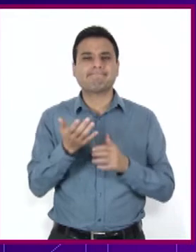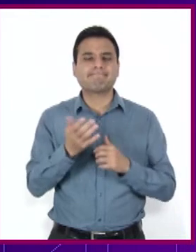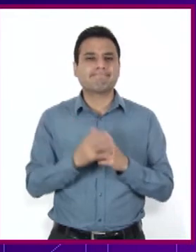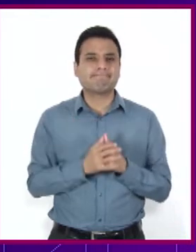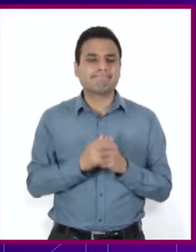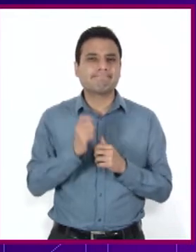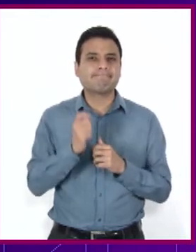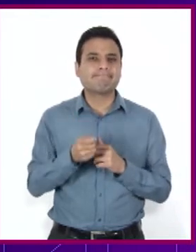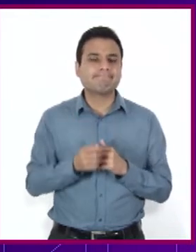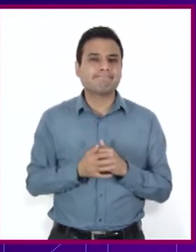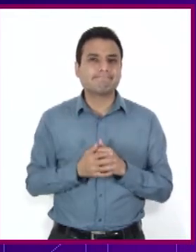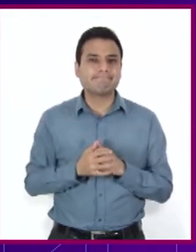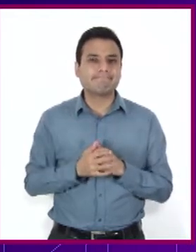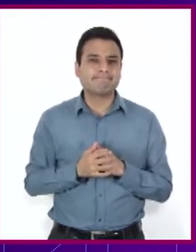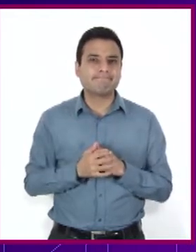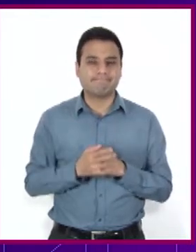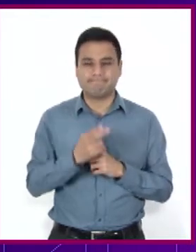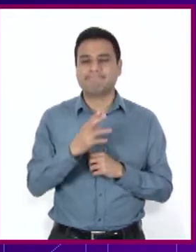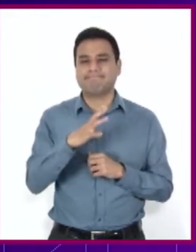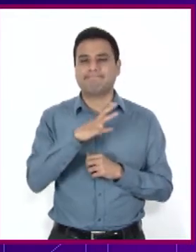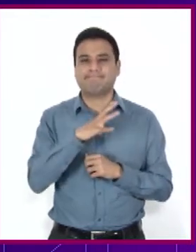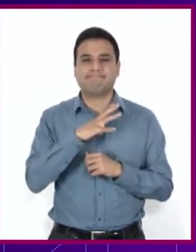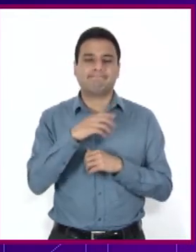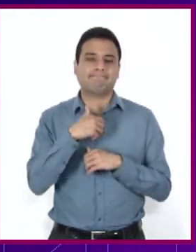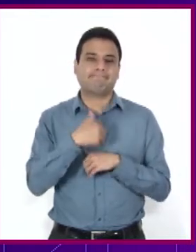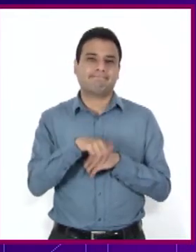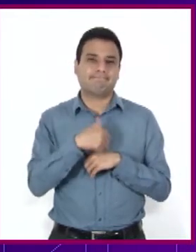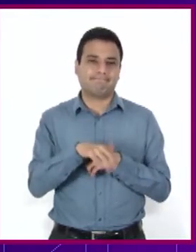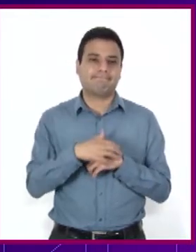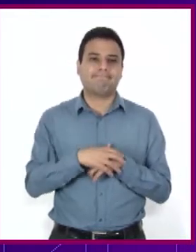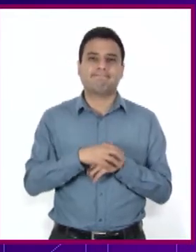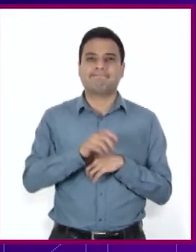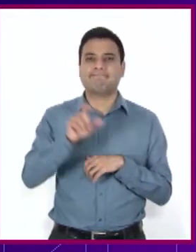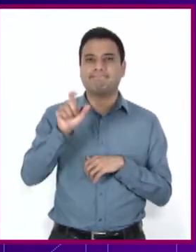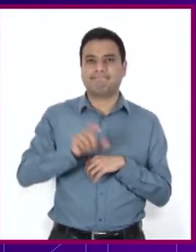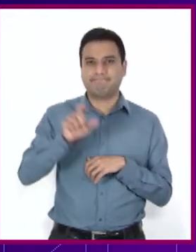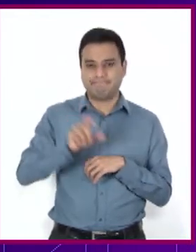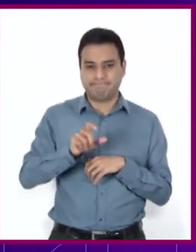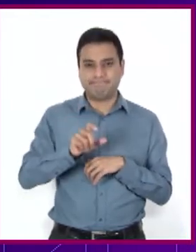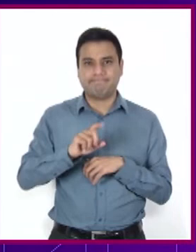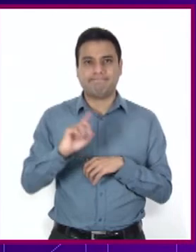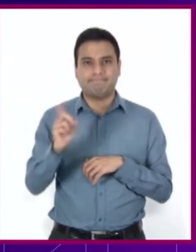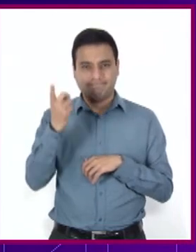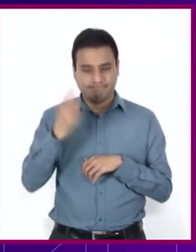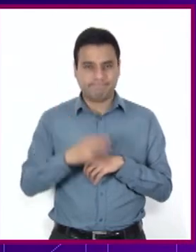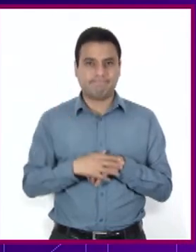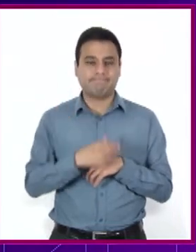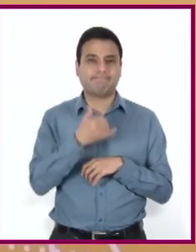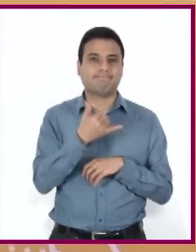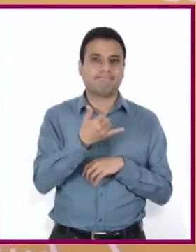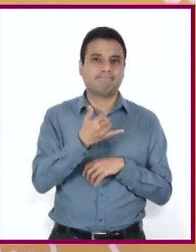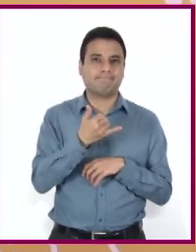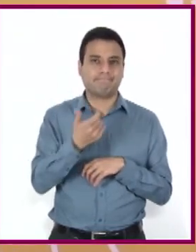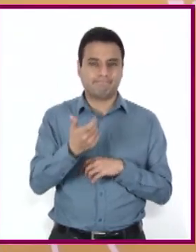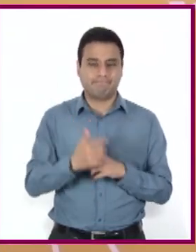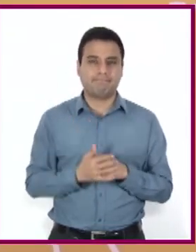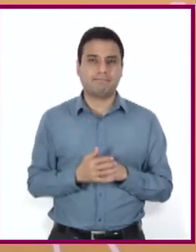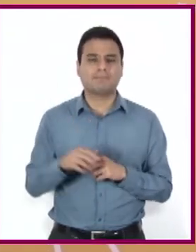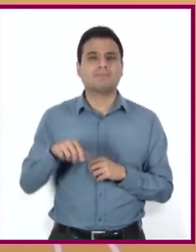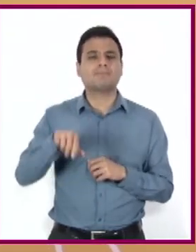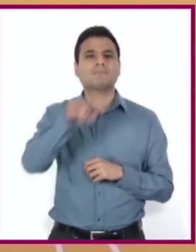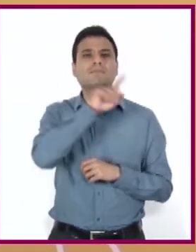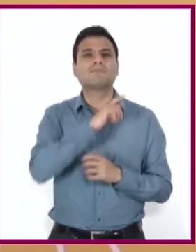es representada con un valor del eje X, dólares, y otro del eje Y, pesos. Allá en